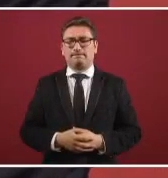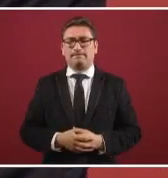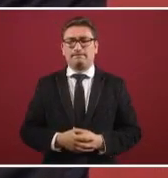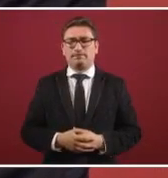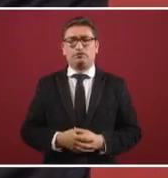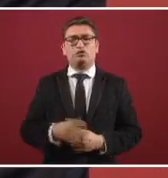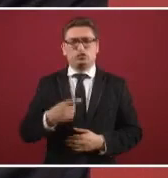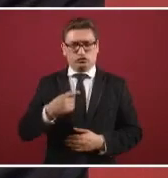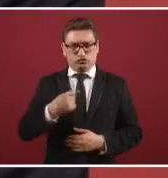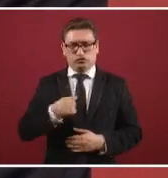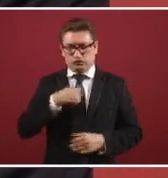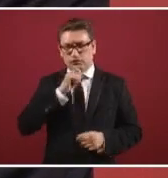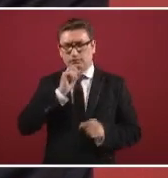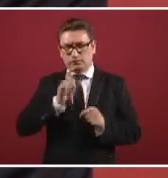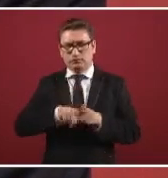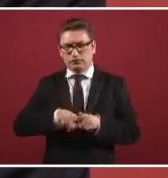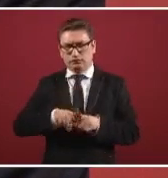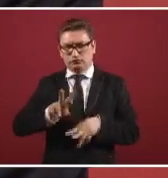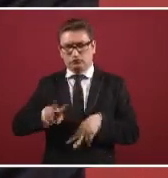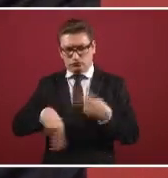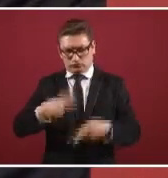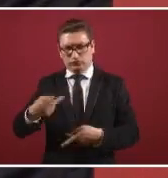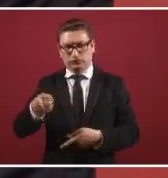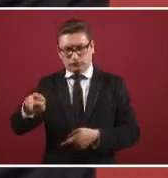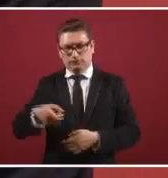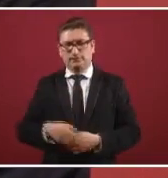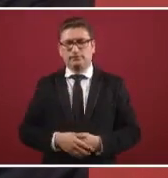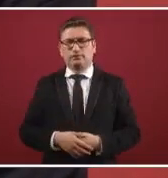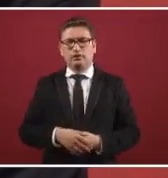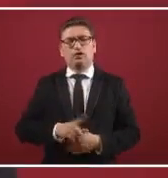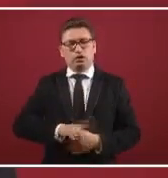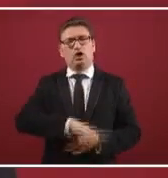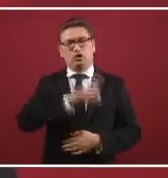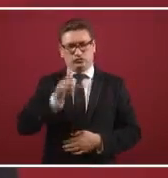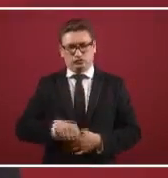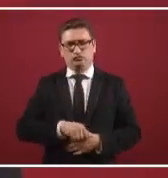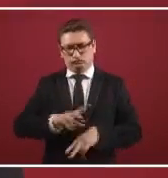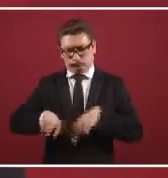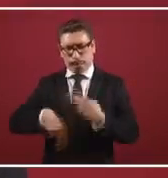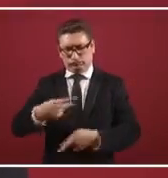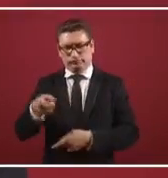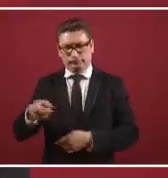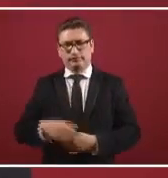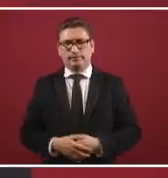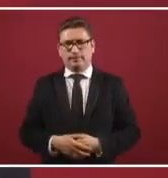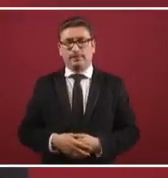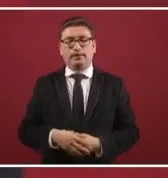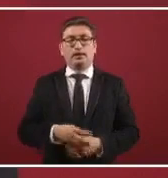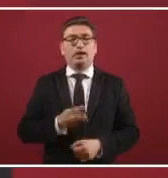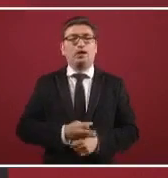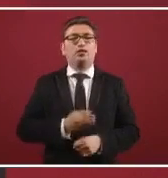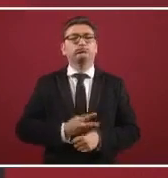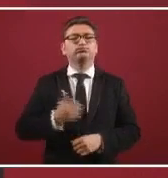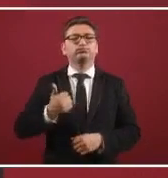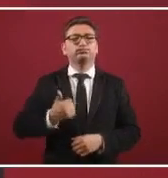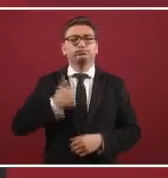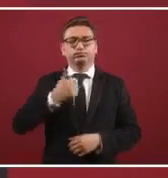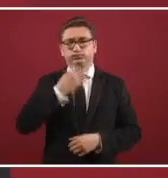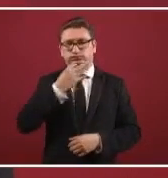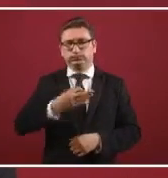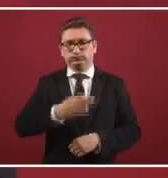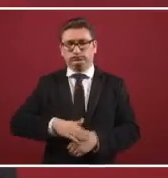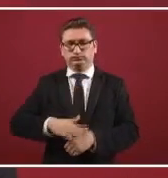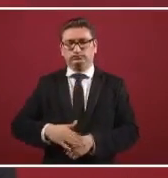Yo mismo voy a estar también después. Aquí aprovecho para